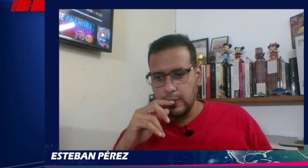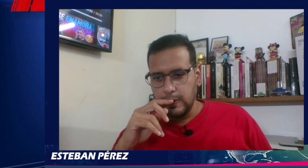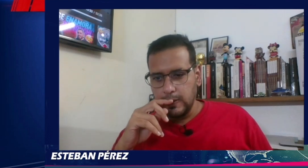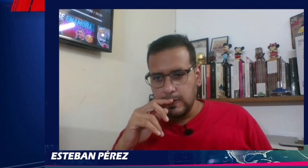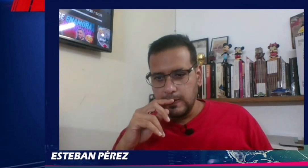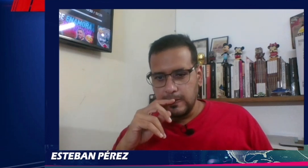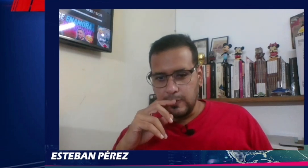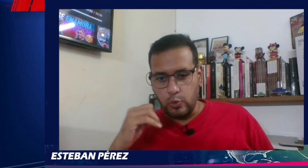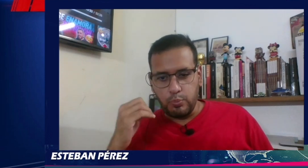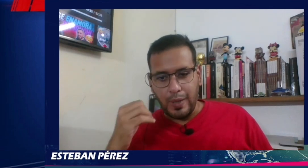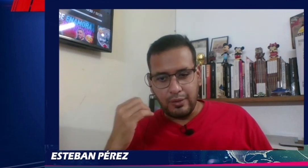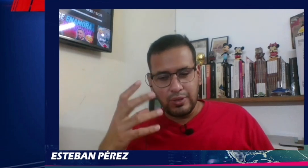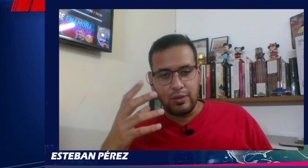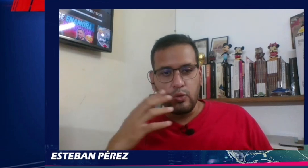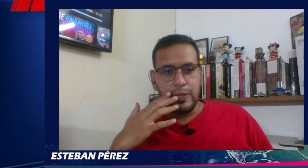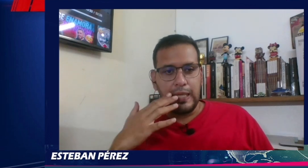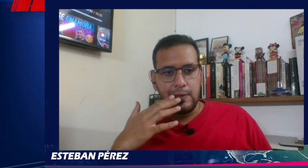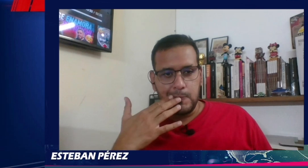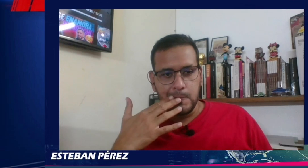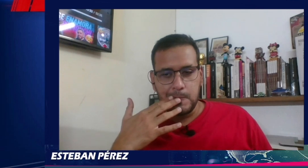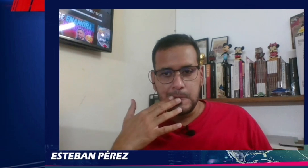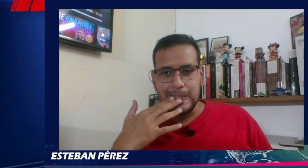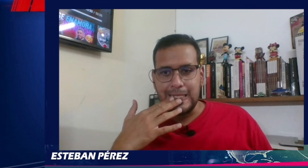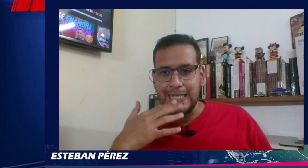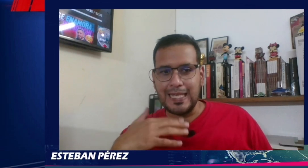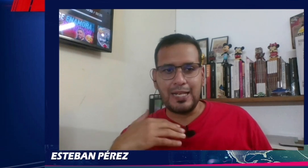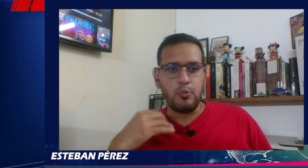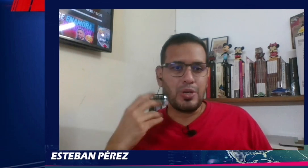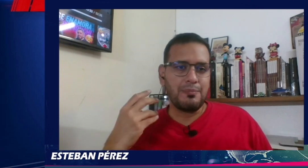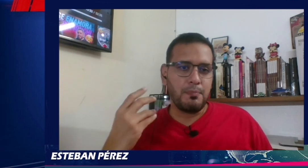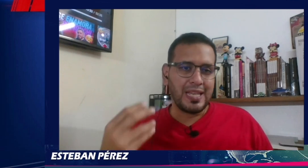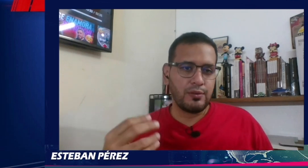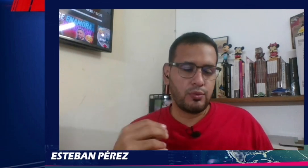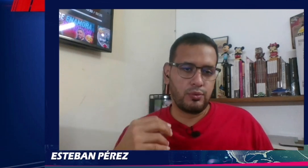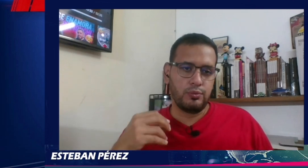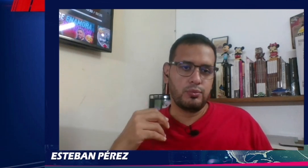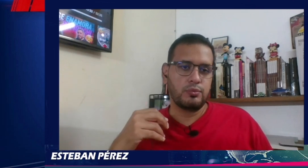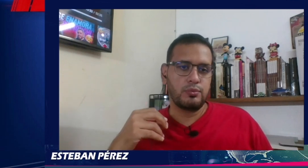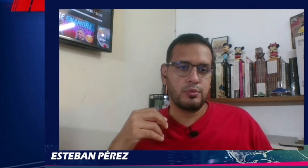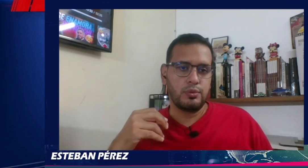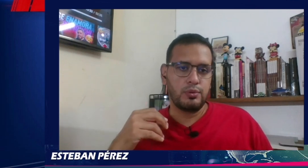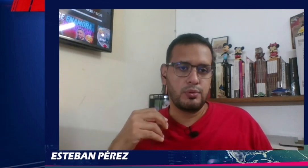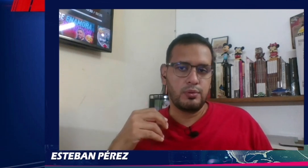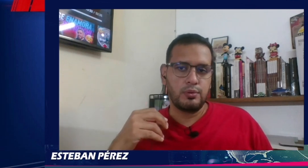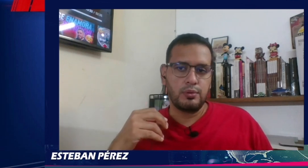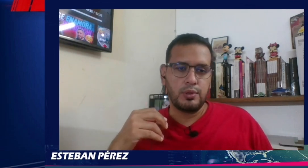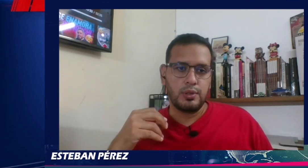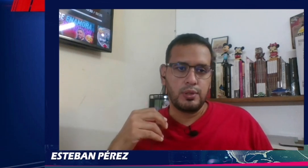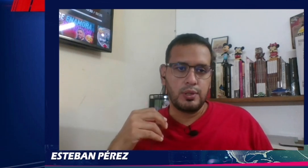gobierno. Culparon al gobierno de que era un invento.